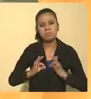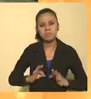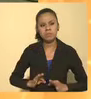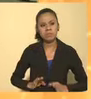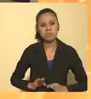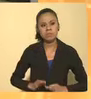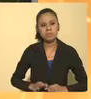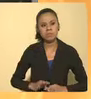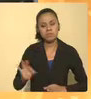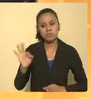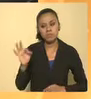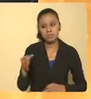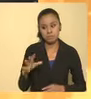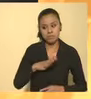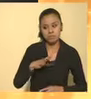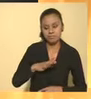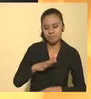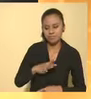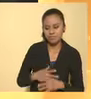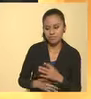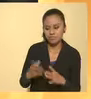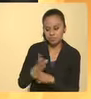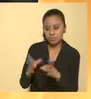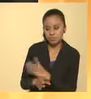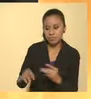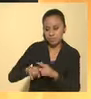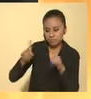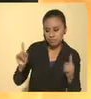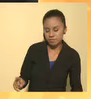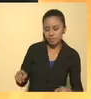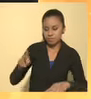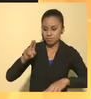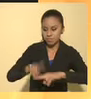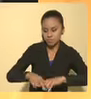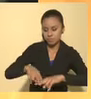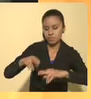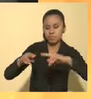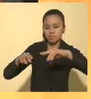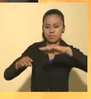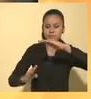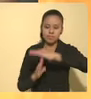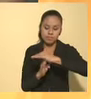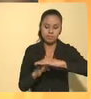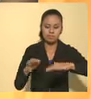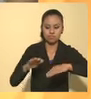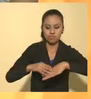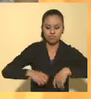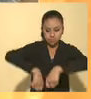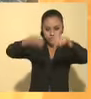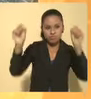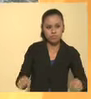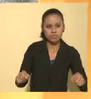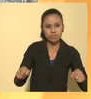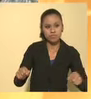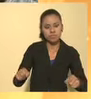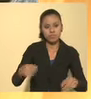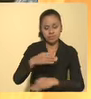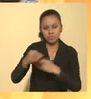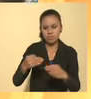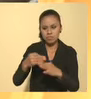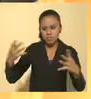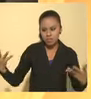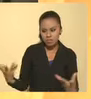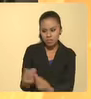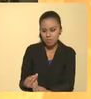Claro. Entonces puede haber adornos diferentes, sillas diferentes, mesas diferentes, manteles diferentes, y todo junto te crea como